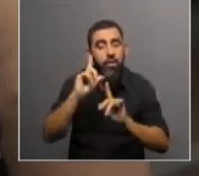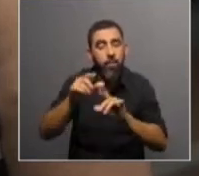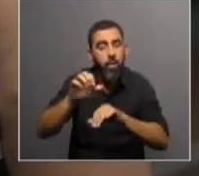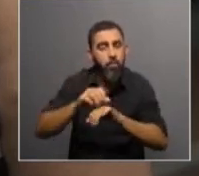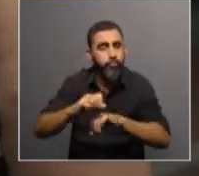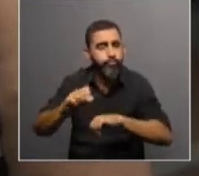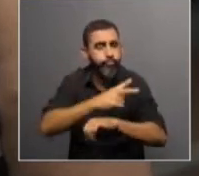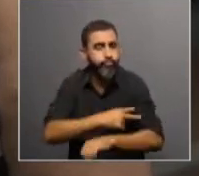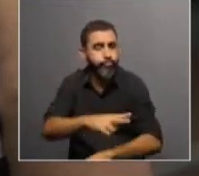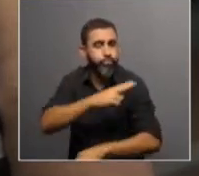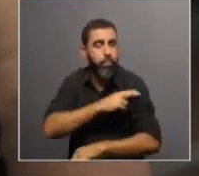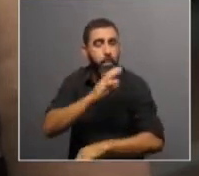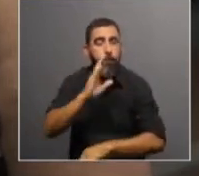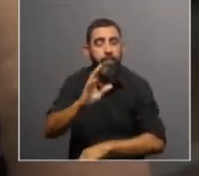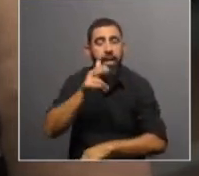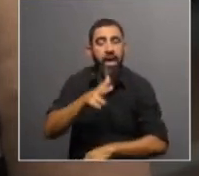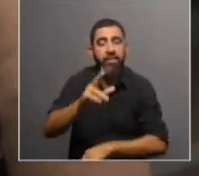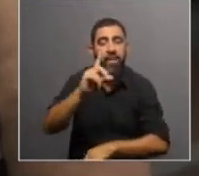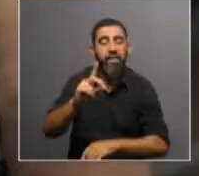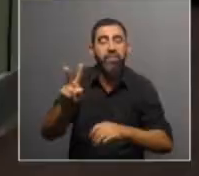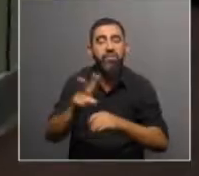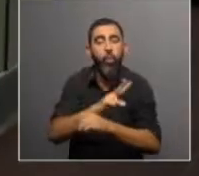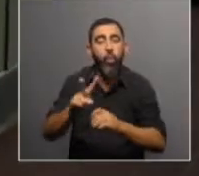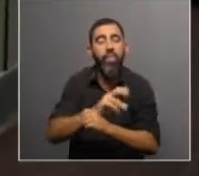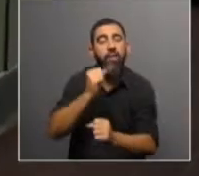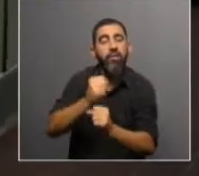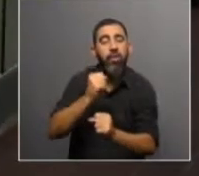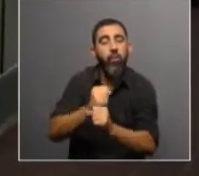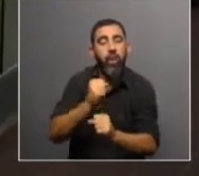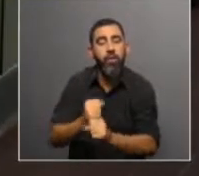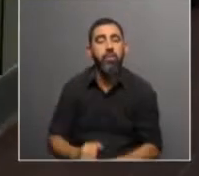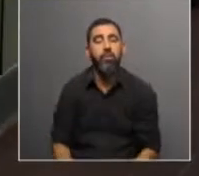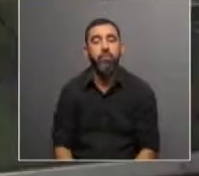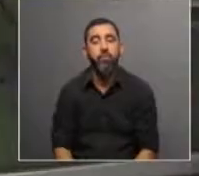un PhD en seguridad laboral.